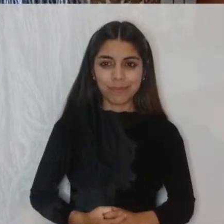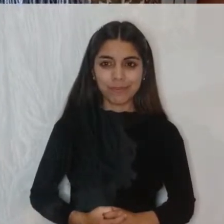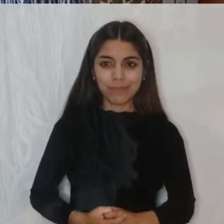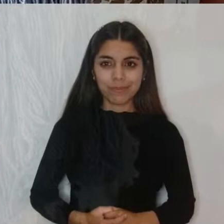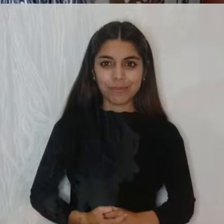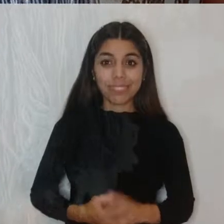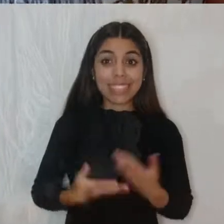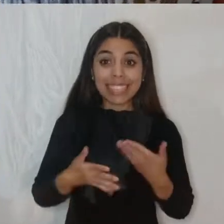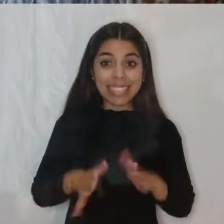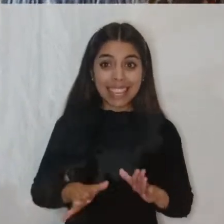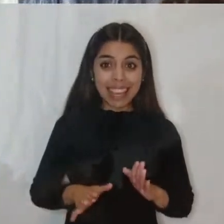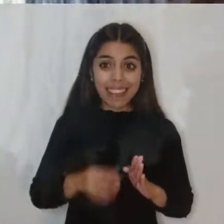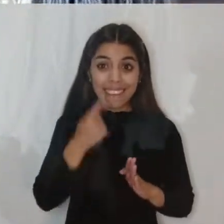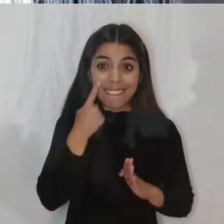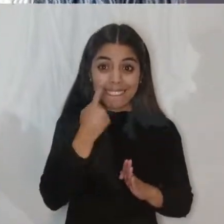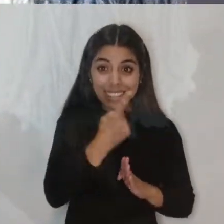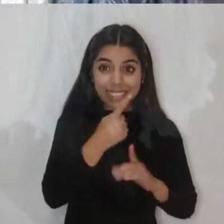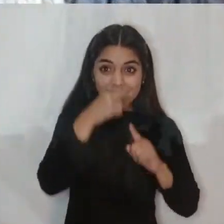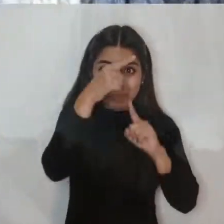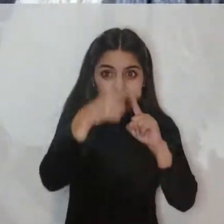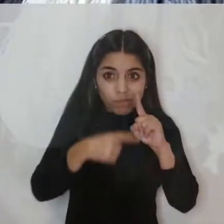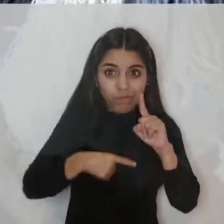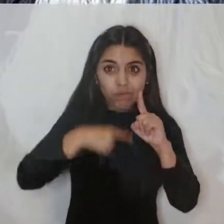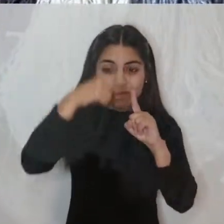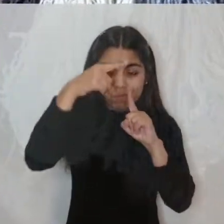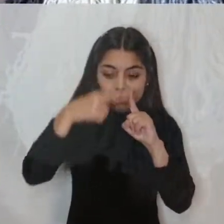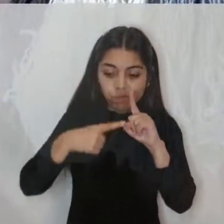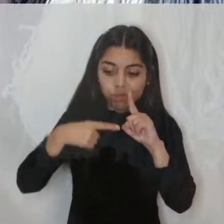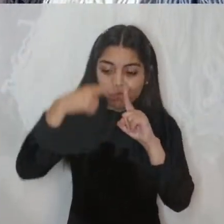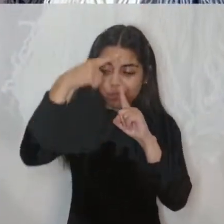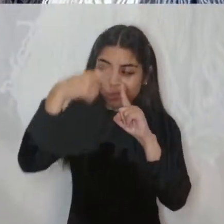Tengo un fijador que es.